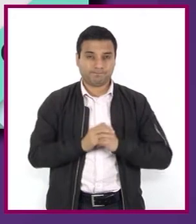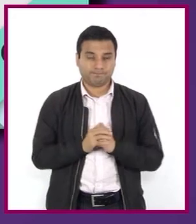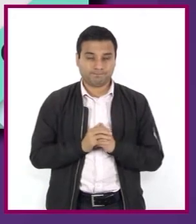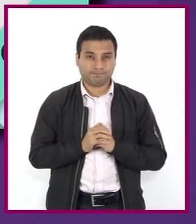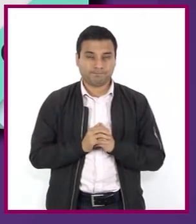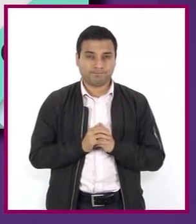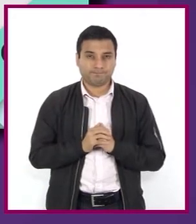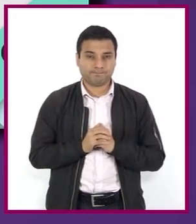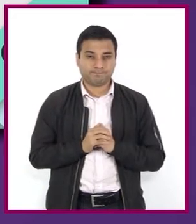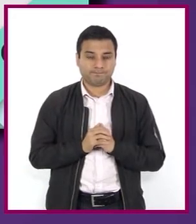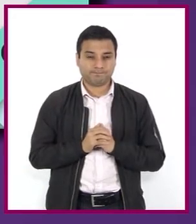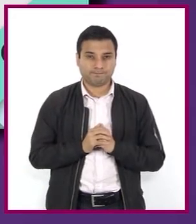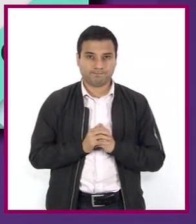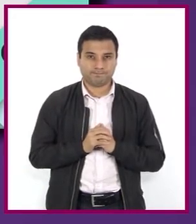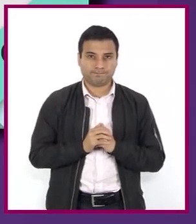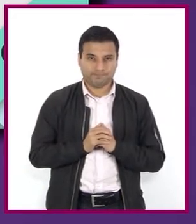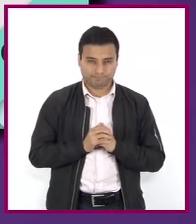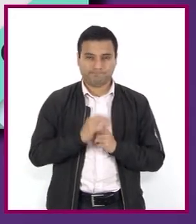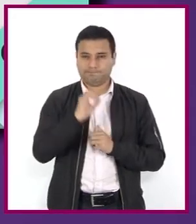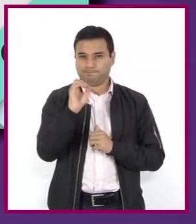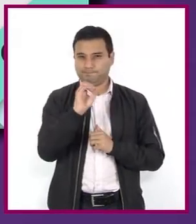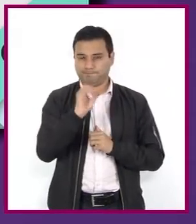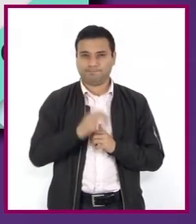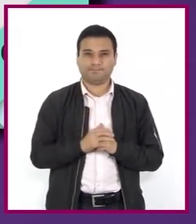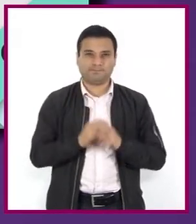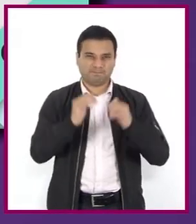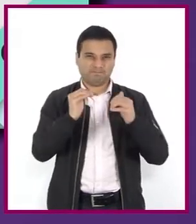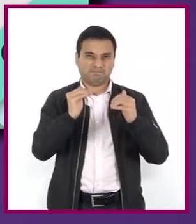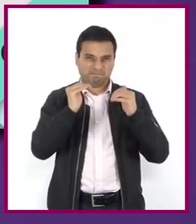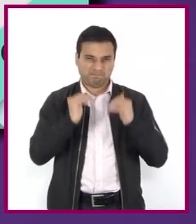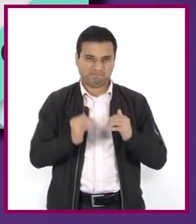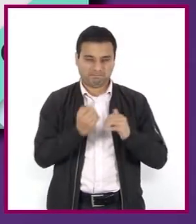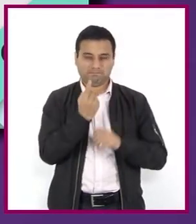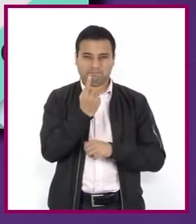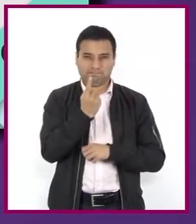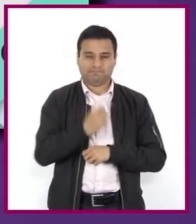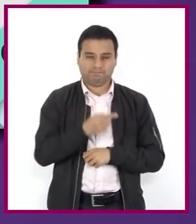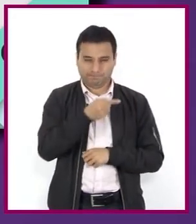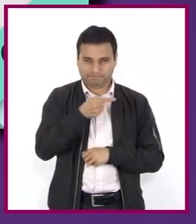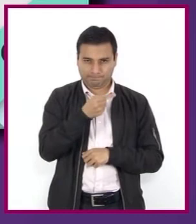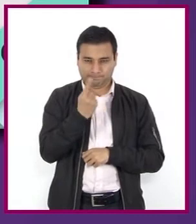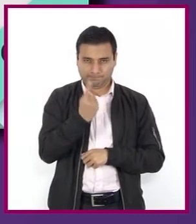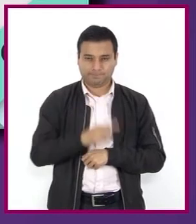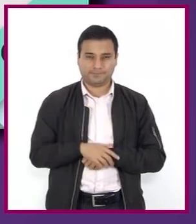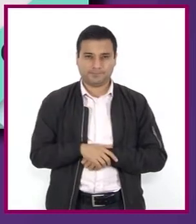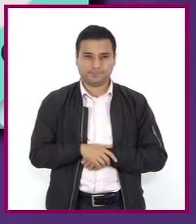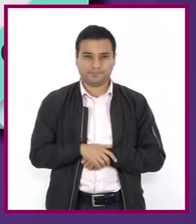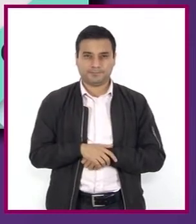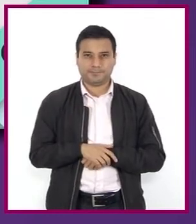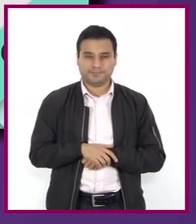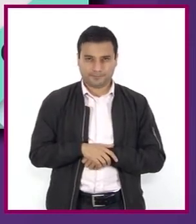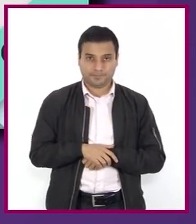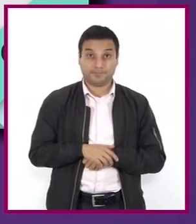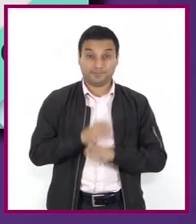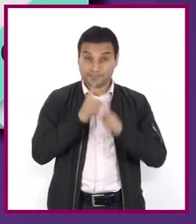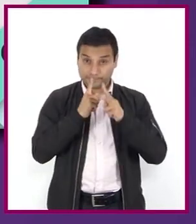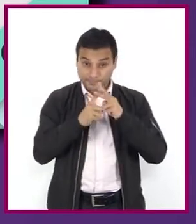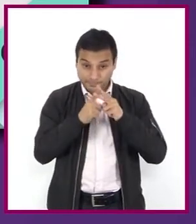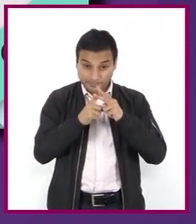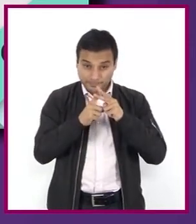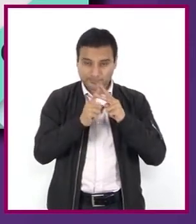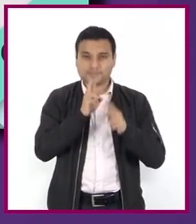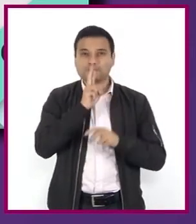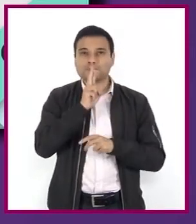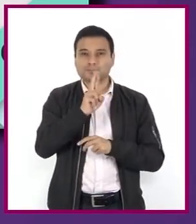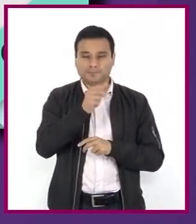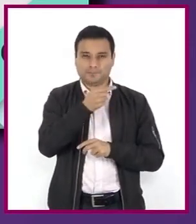de esta operación es igual a 0. Seguimos con el 1 negativo, con el que, después de operar, obtenemos